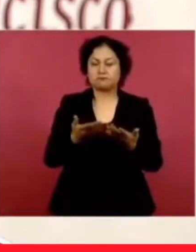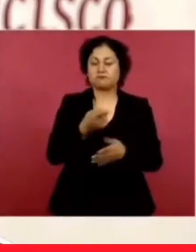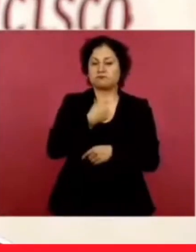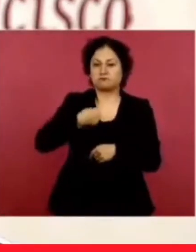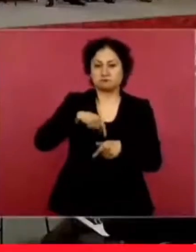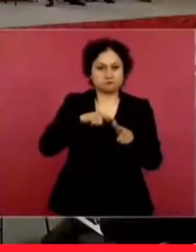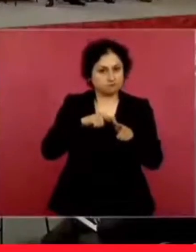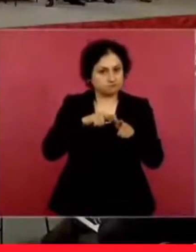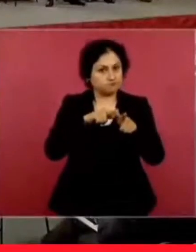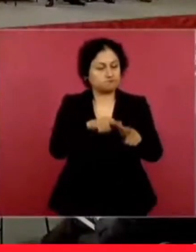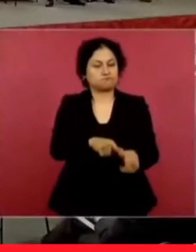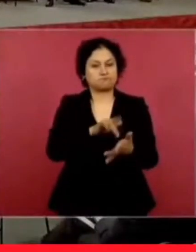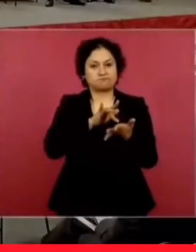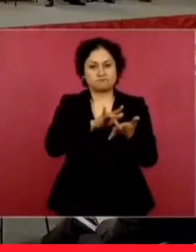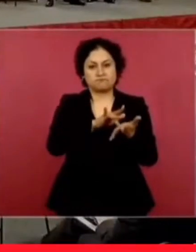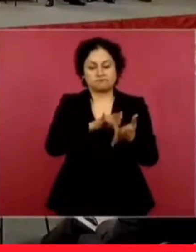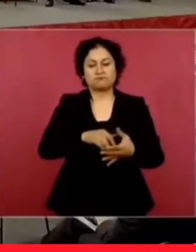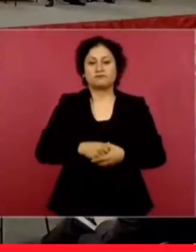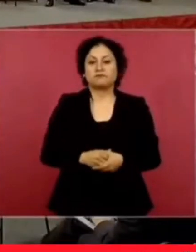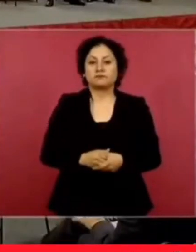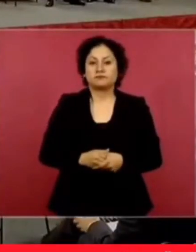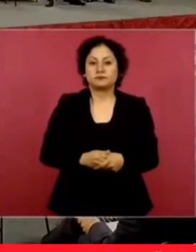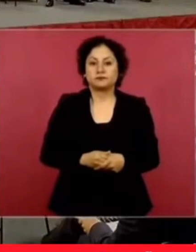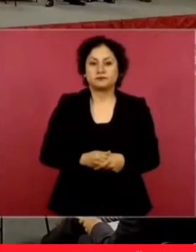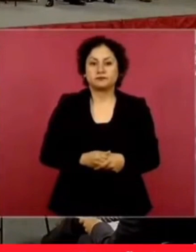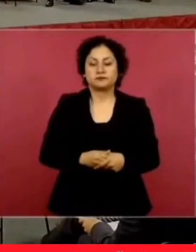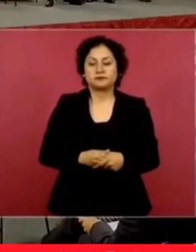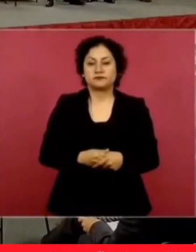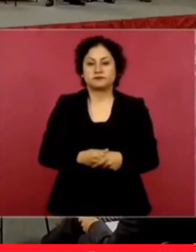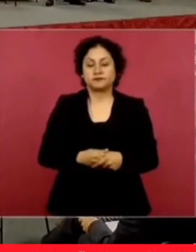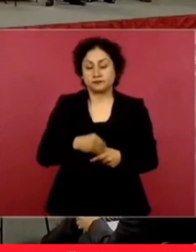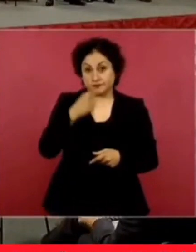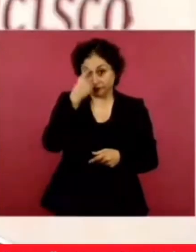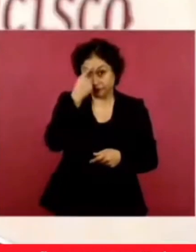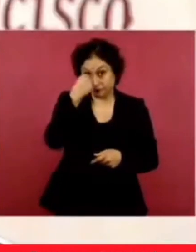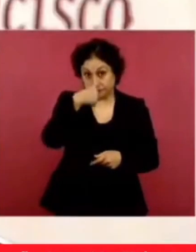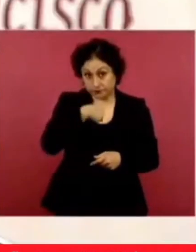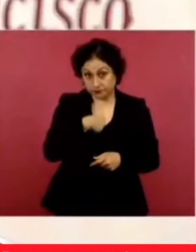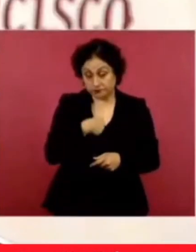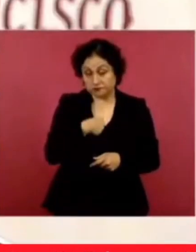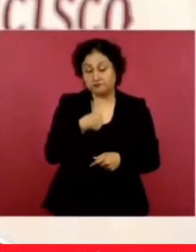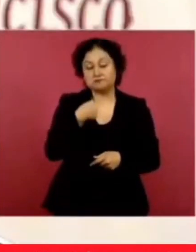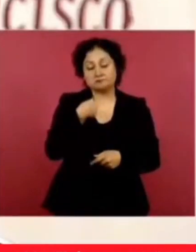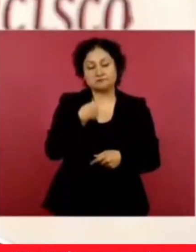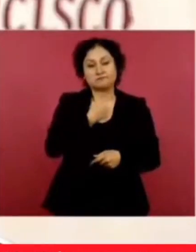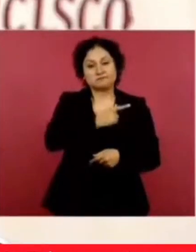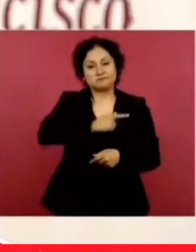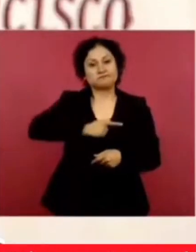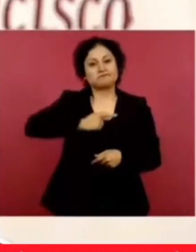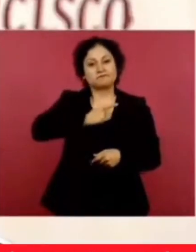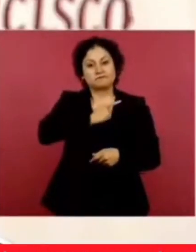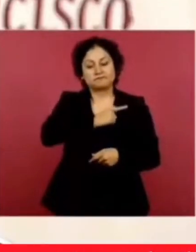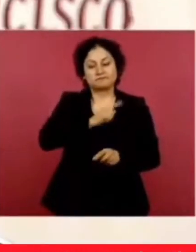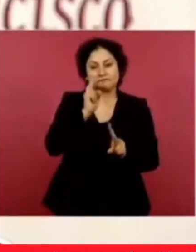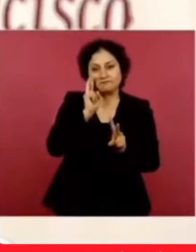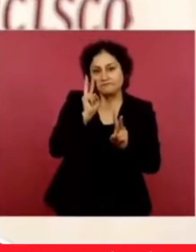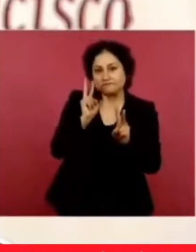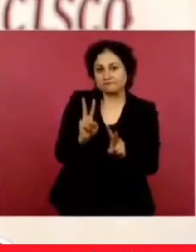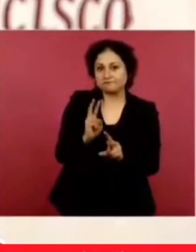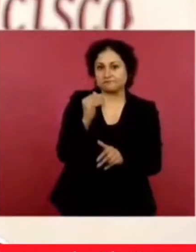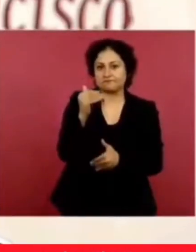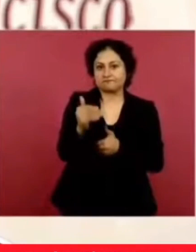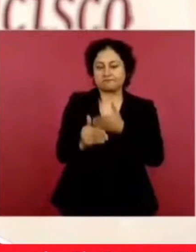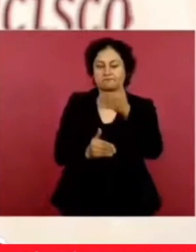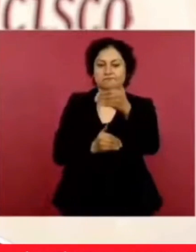que sea necesario. Para mí es un gran gusto conocer los avances en